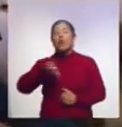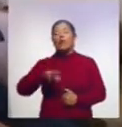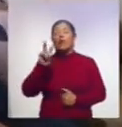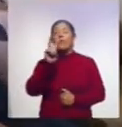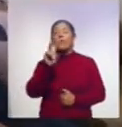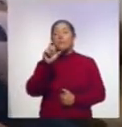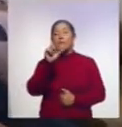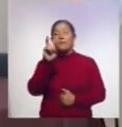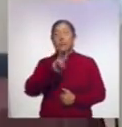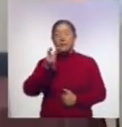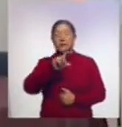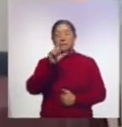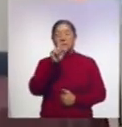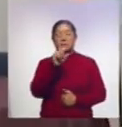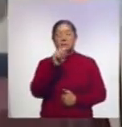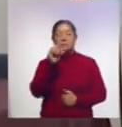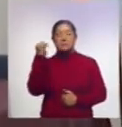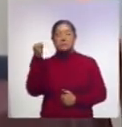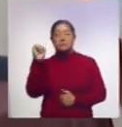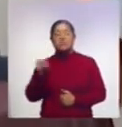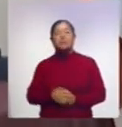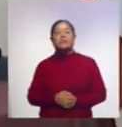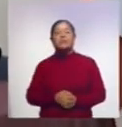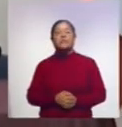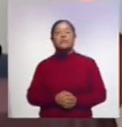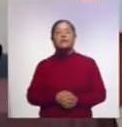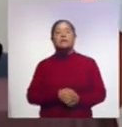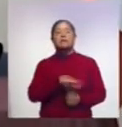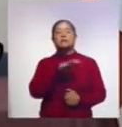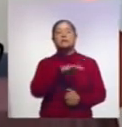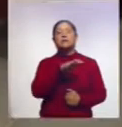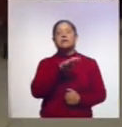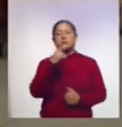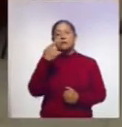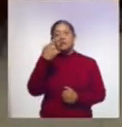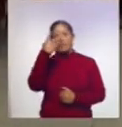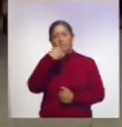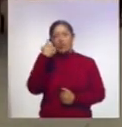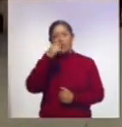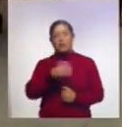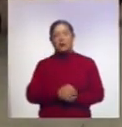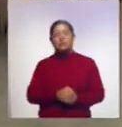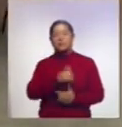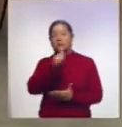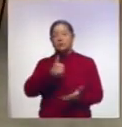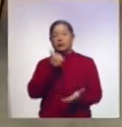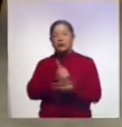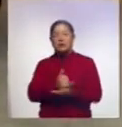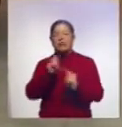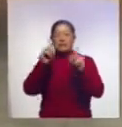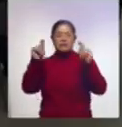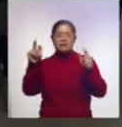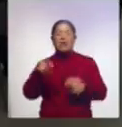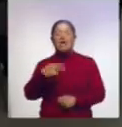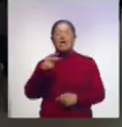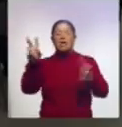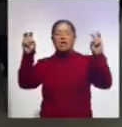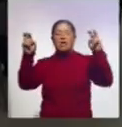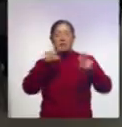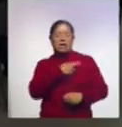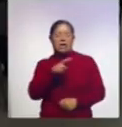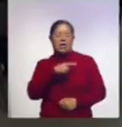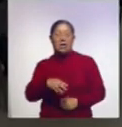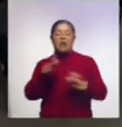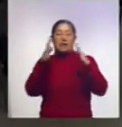septiembre a partir de las 19 horas en el restaurante La Casa Azul, ubicada en la ciudad de Tlaxcala. Con información de Belén